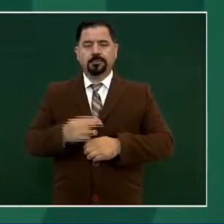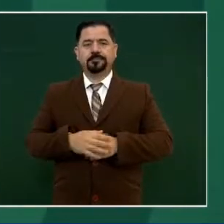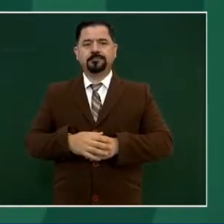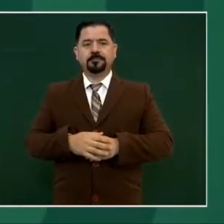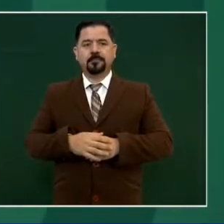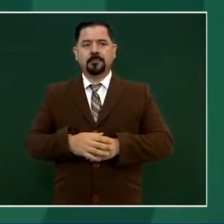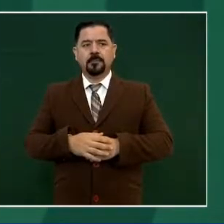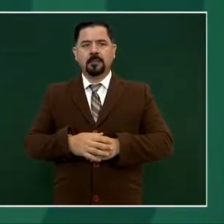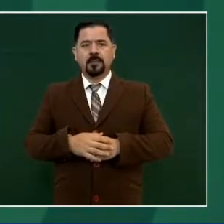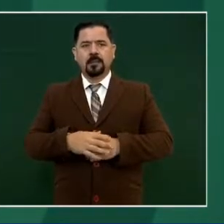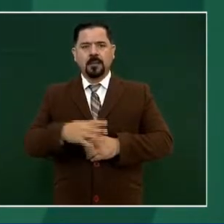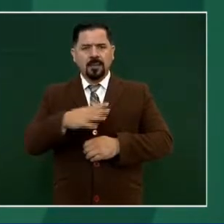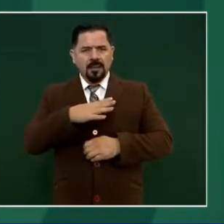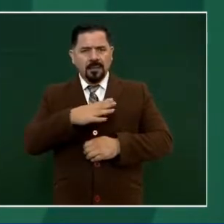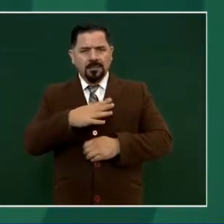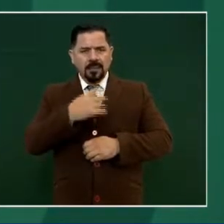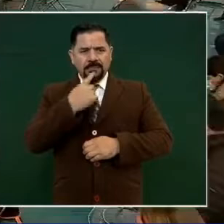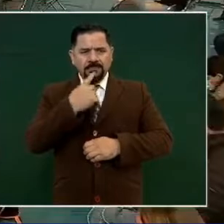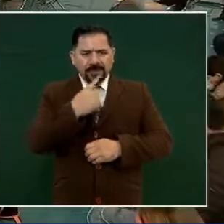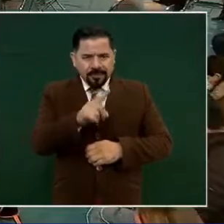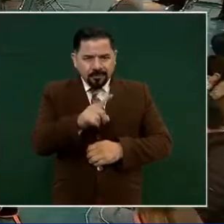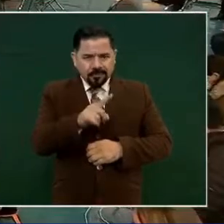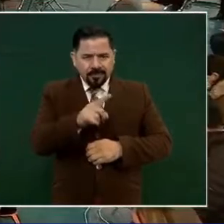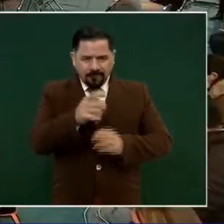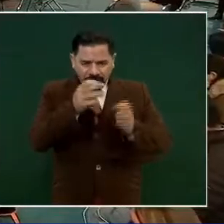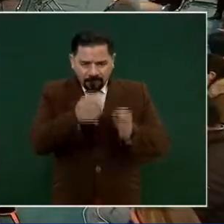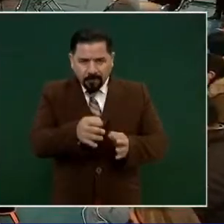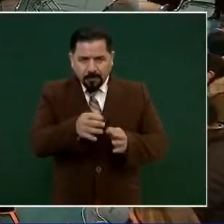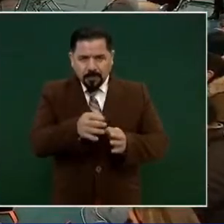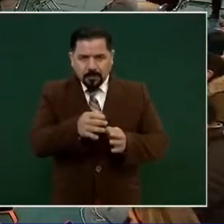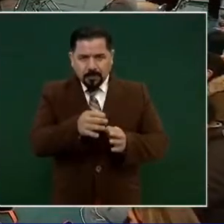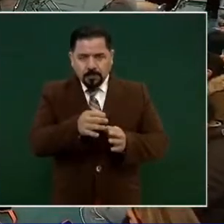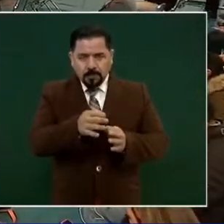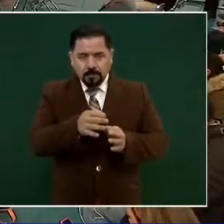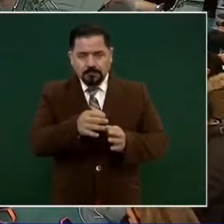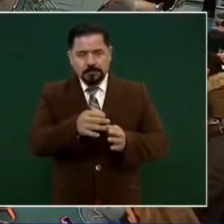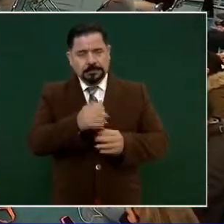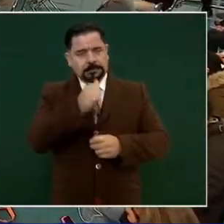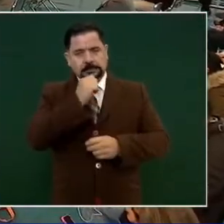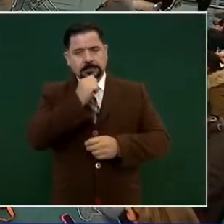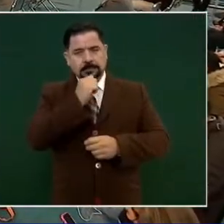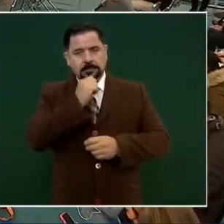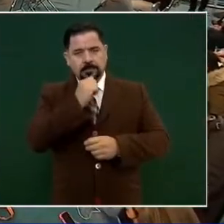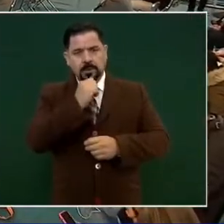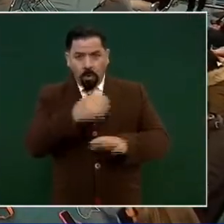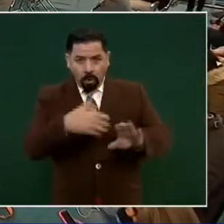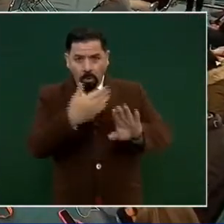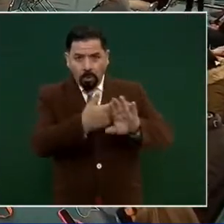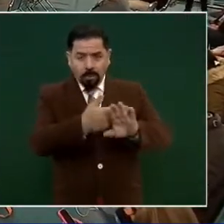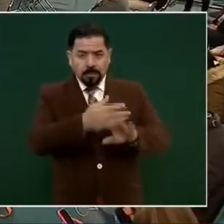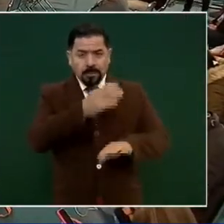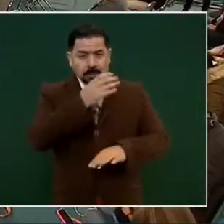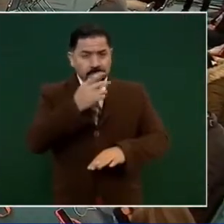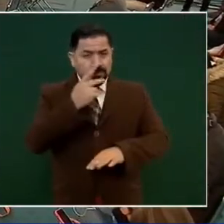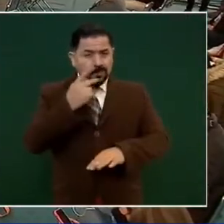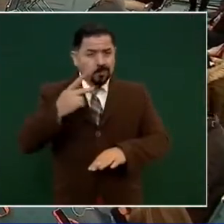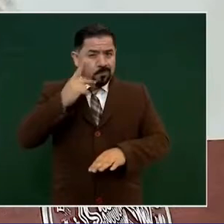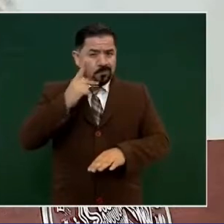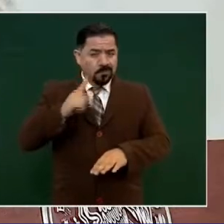ninguna denuncia formal en contra de la exgobernadora.